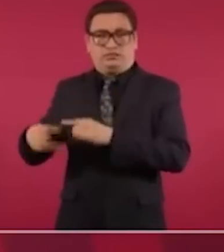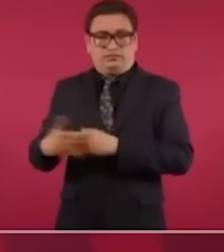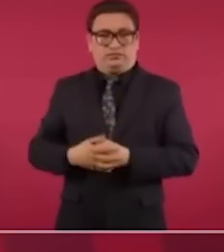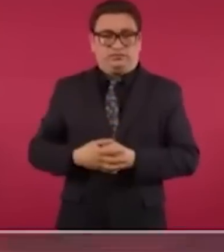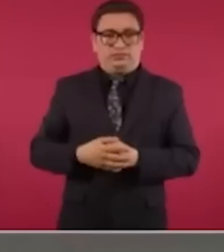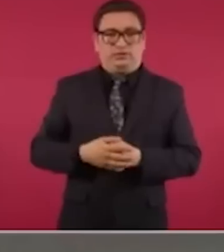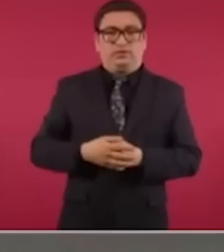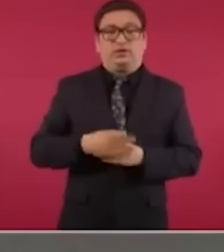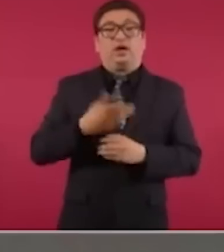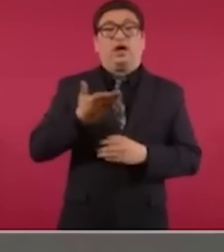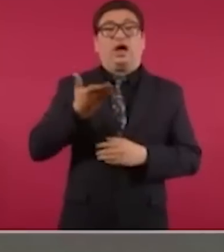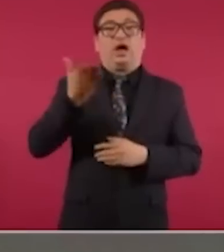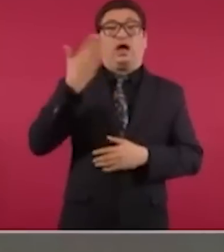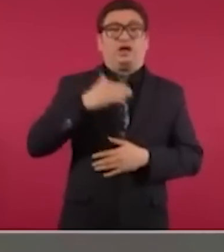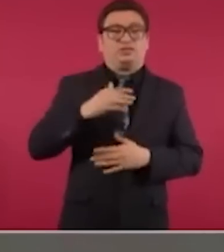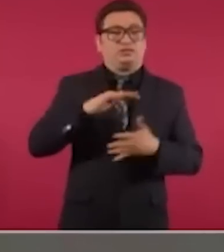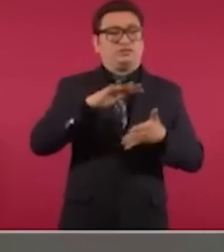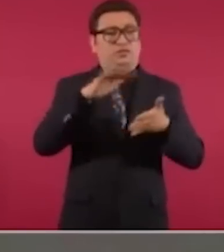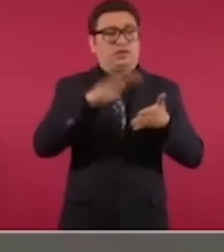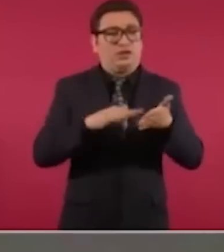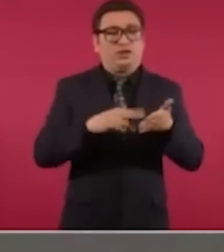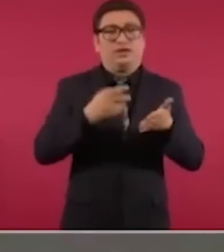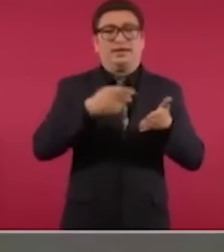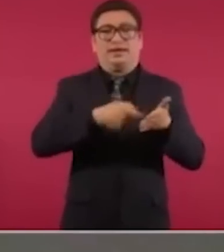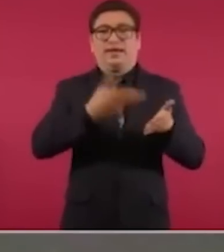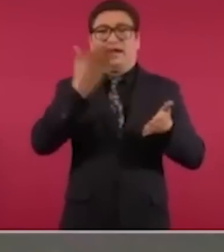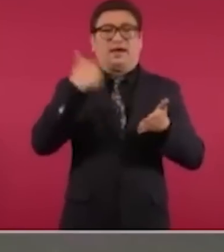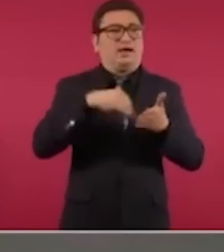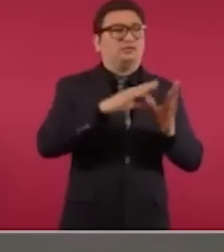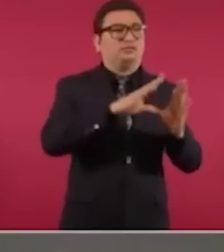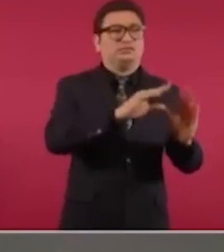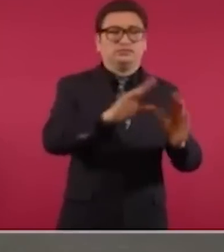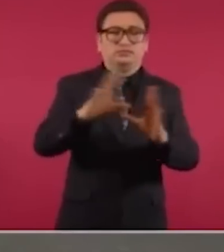toda esa literatura toda esa enseñanza